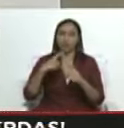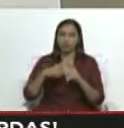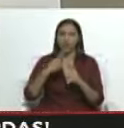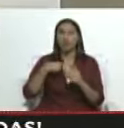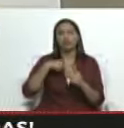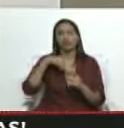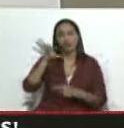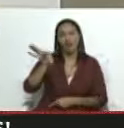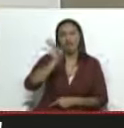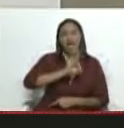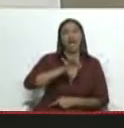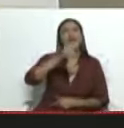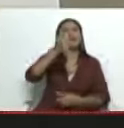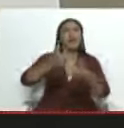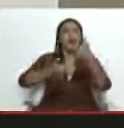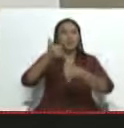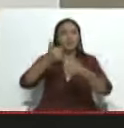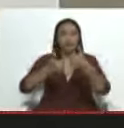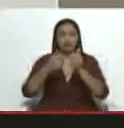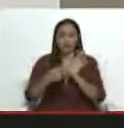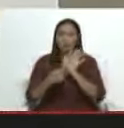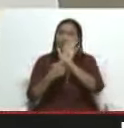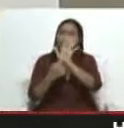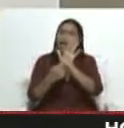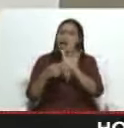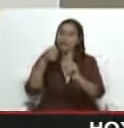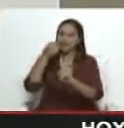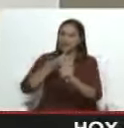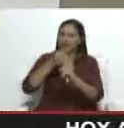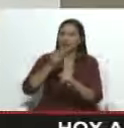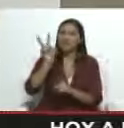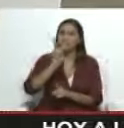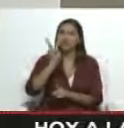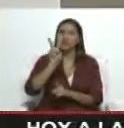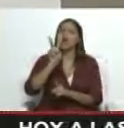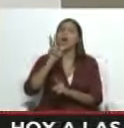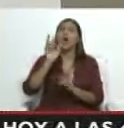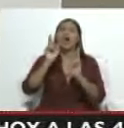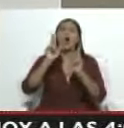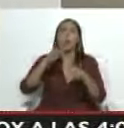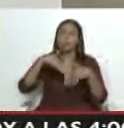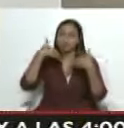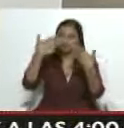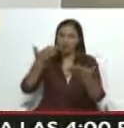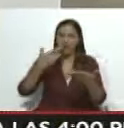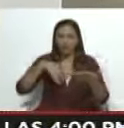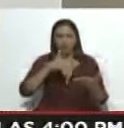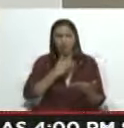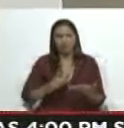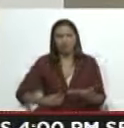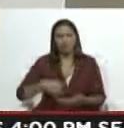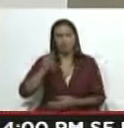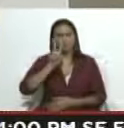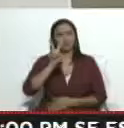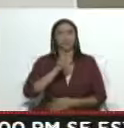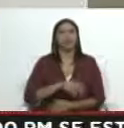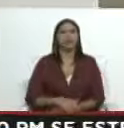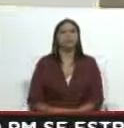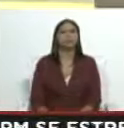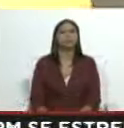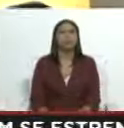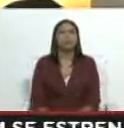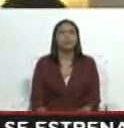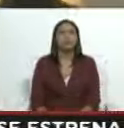acá. Vamos a Venezuela, vamos a seguir luchando porque vamos a llegar a la presidencia de la República. Muchas gracias, compañero. Bien, acabamos de escuchar